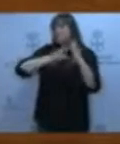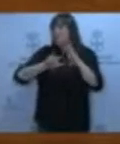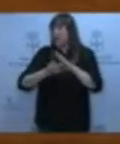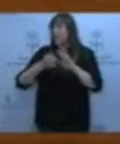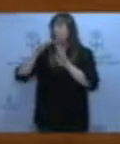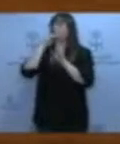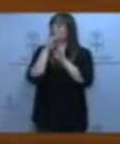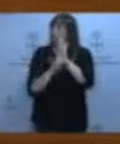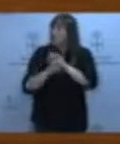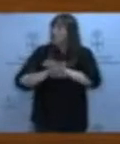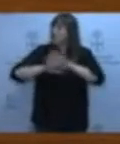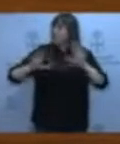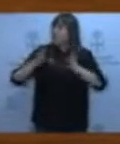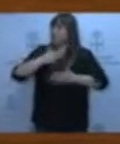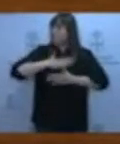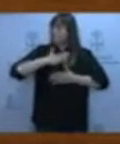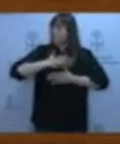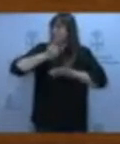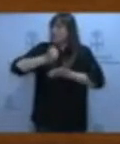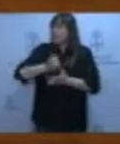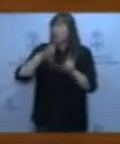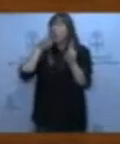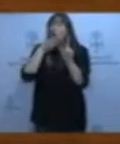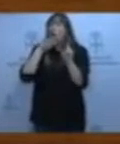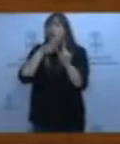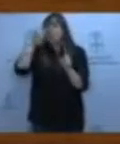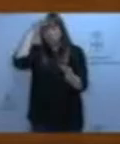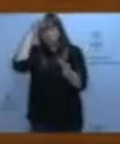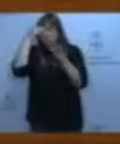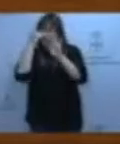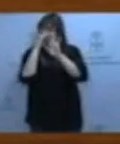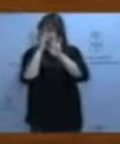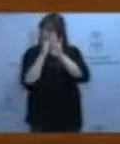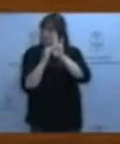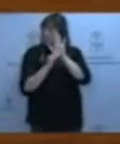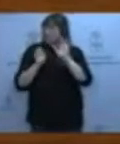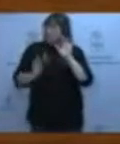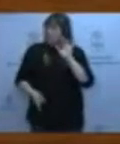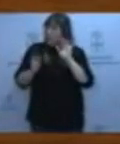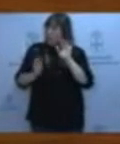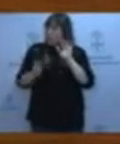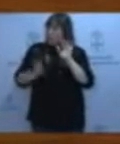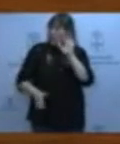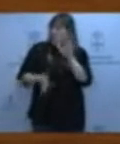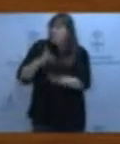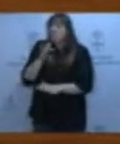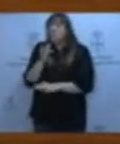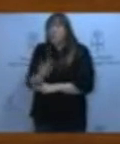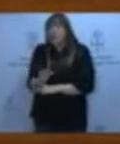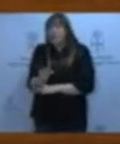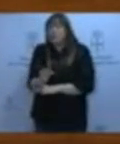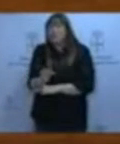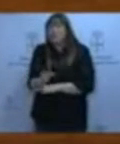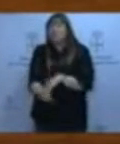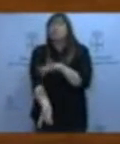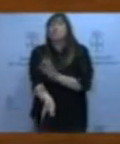para el patrimonio, con unos objetivos predefinidos en función de unos criterios que sean sistemáticos y que sean también el fruto de